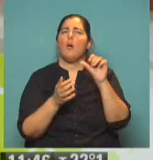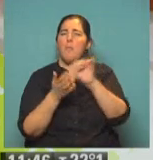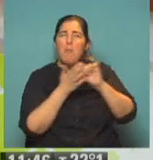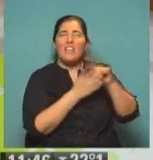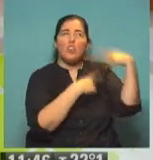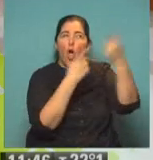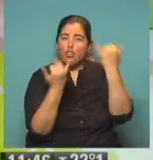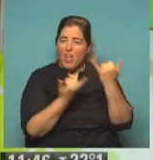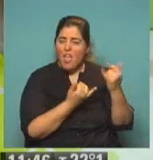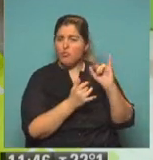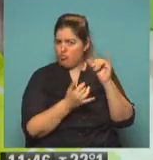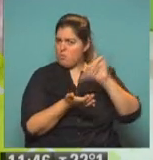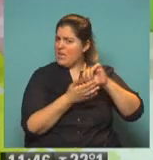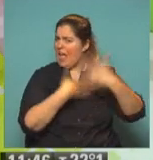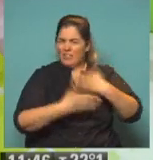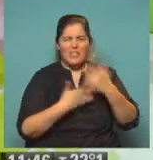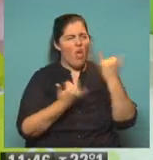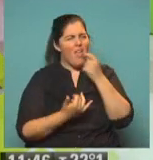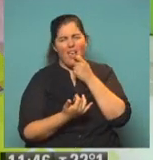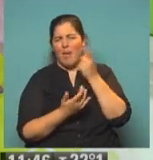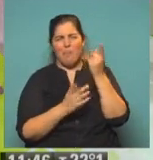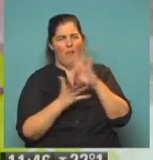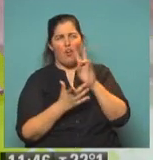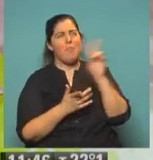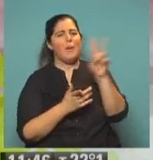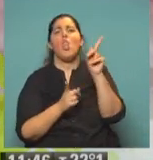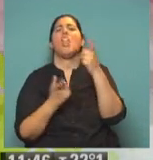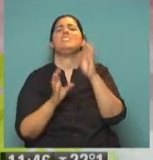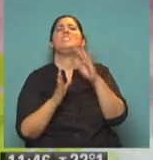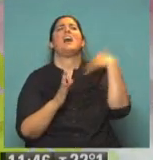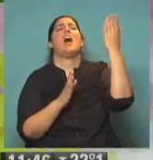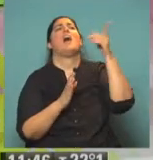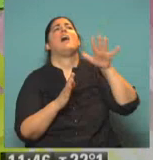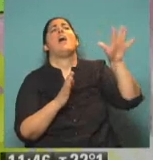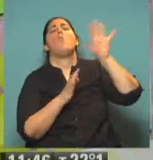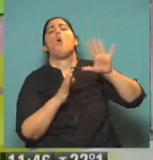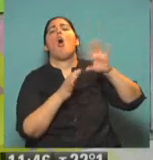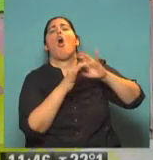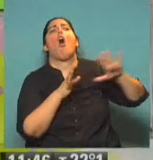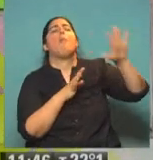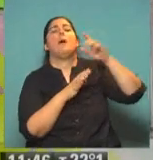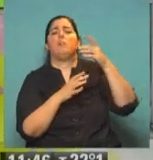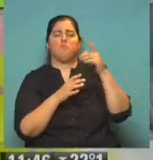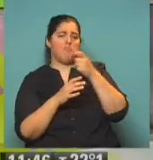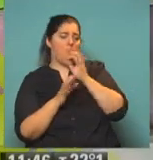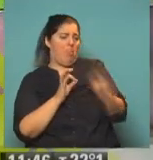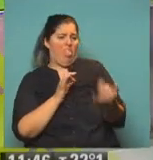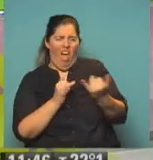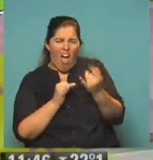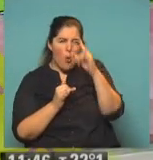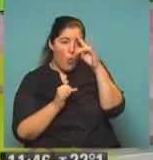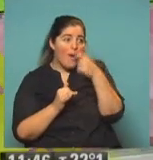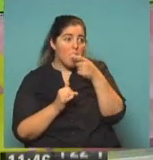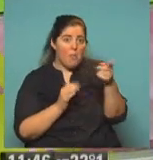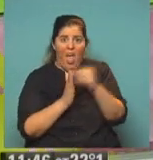países más avanzados hay ejemplos de eso. No hace falta ir a los países nórdicos. Digamos, Uruguay avanzó en este tipo